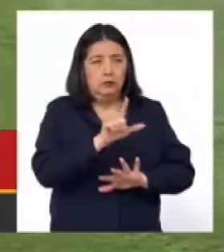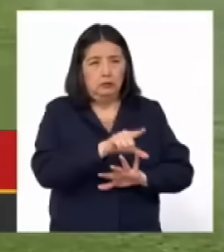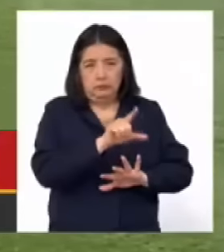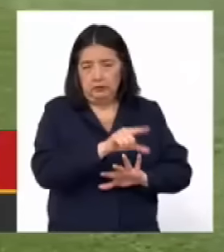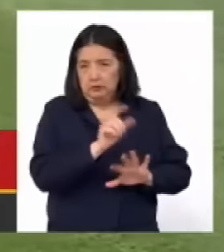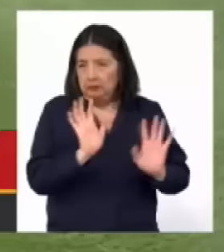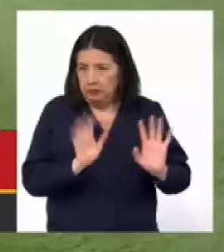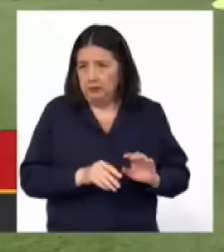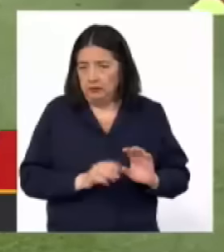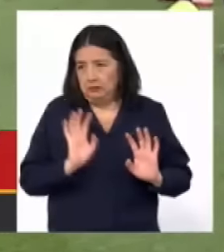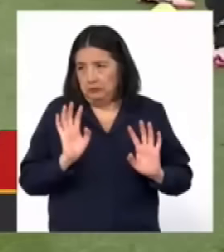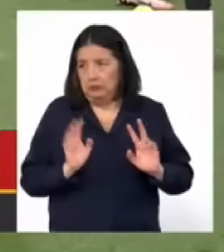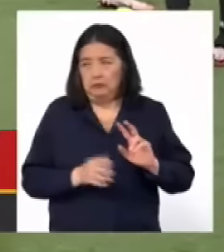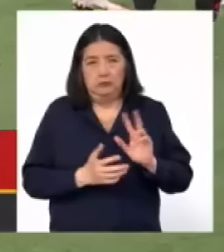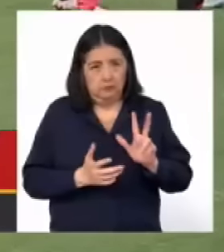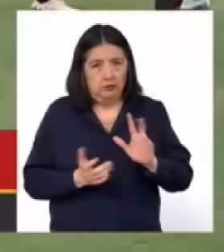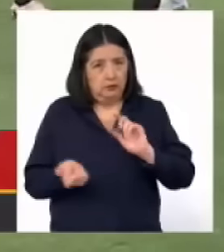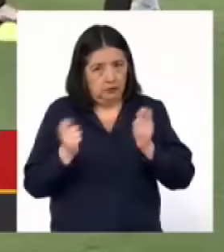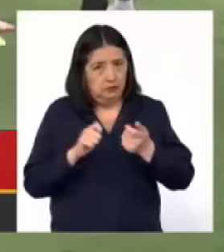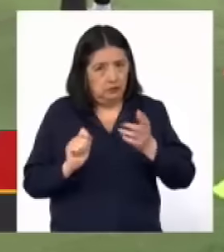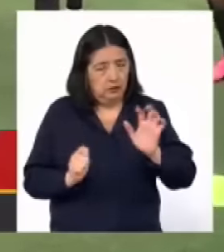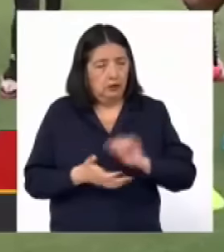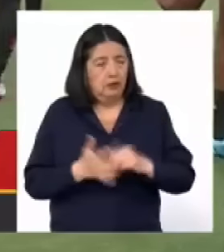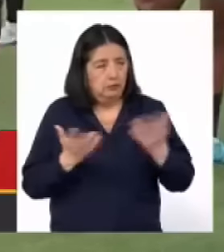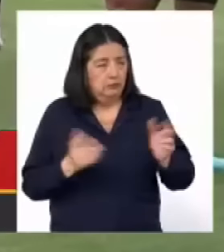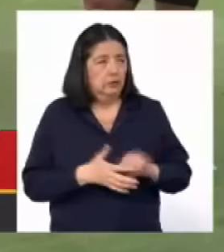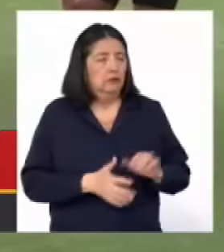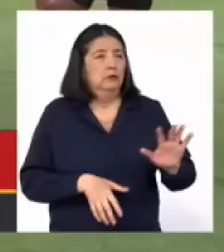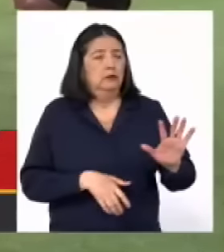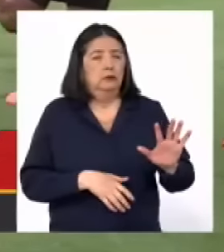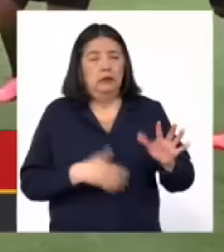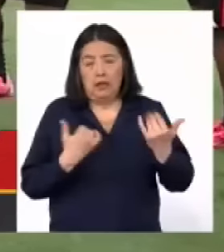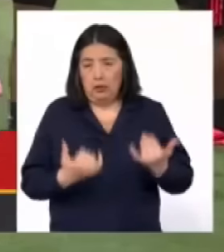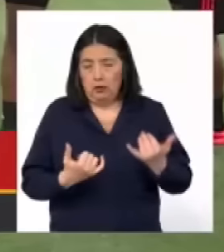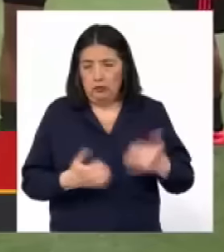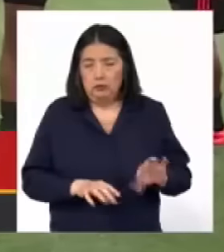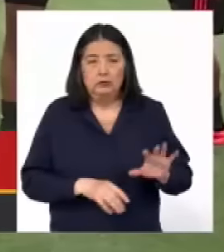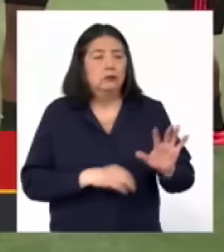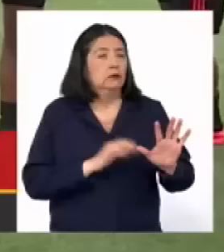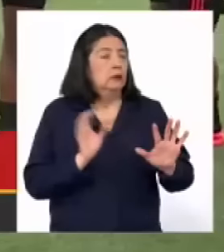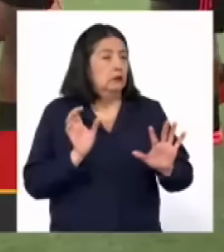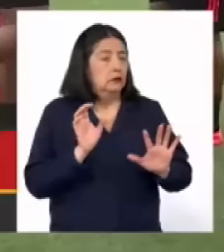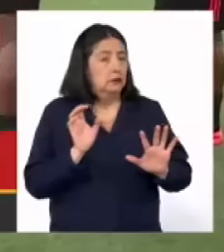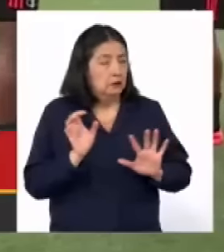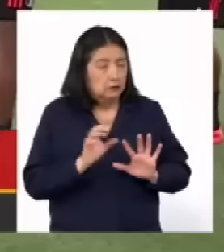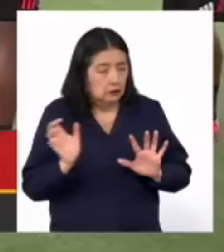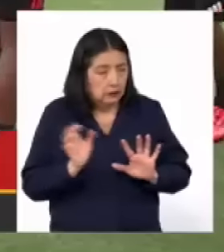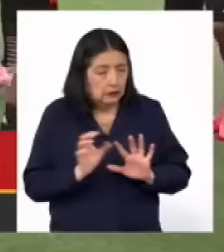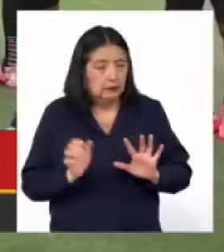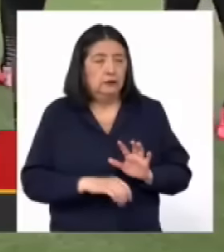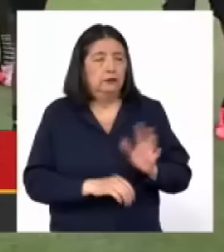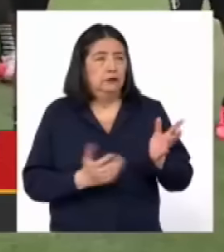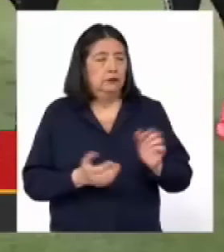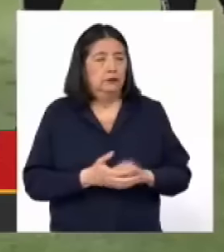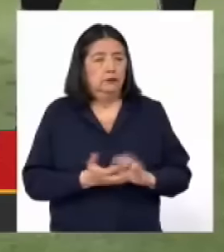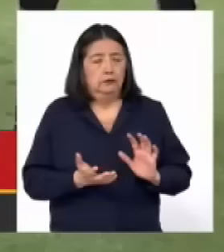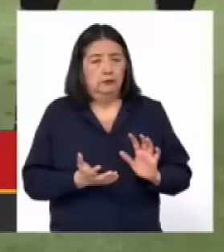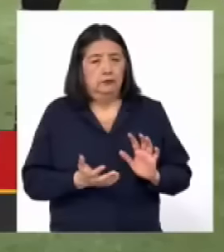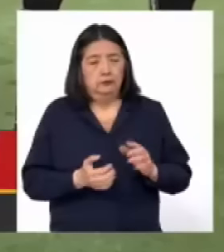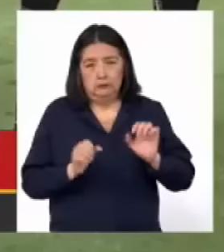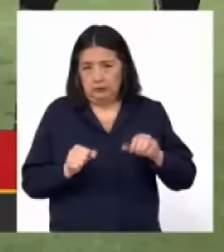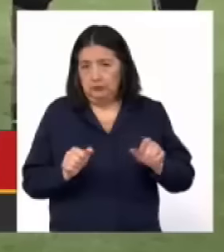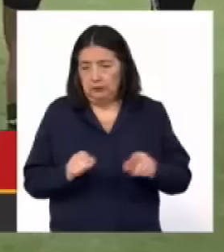izquierda, segundo cambio. En realidad son 3, si tenemos en cuenta que Cartagena hoy va a ser titular y va a jugar de interior por